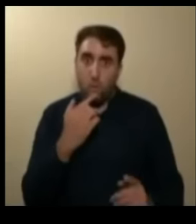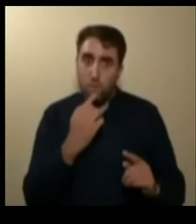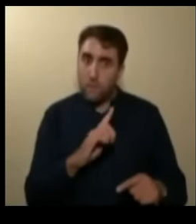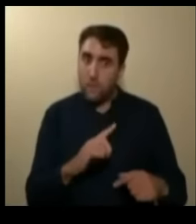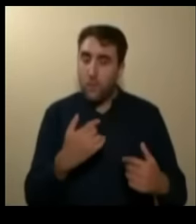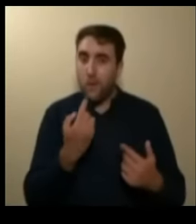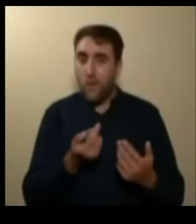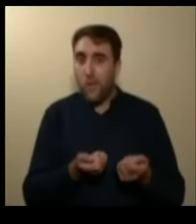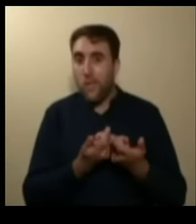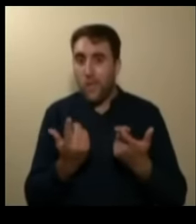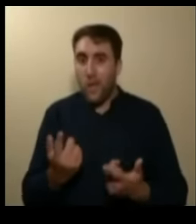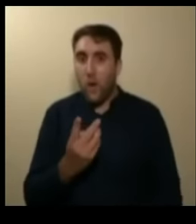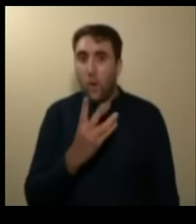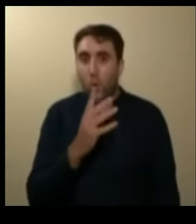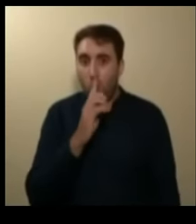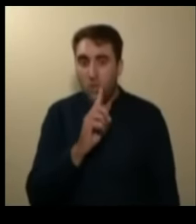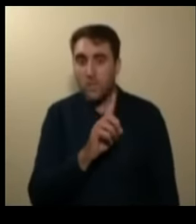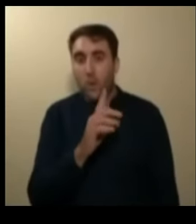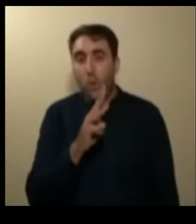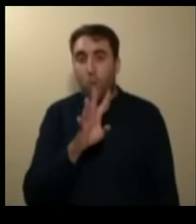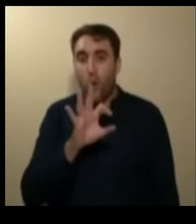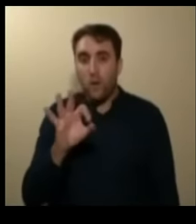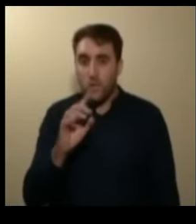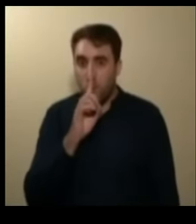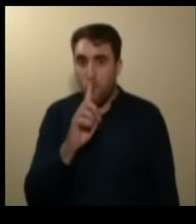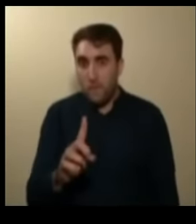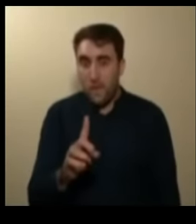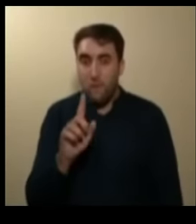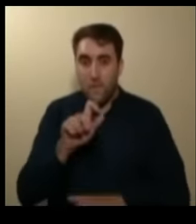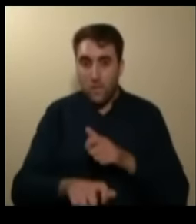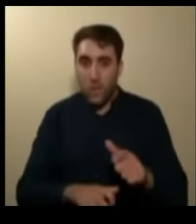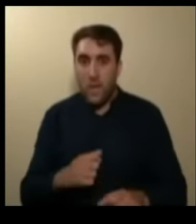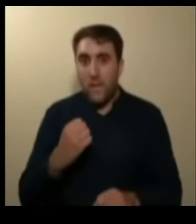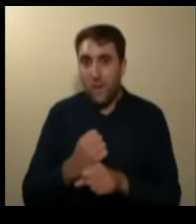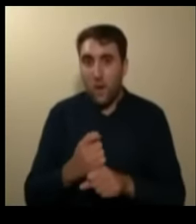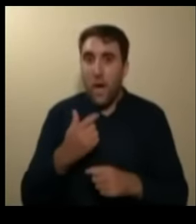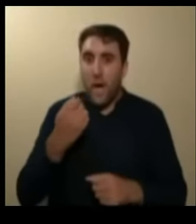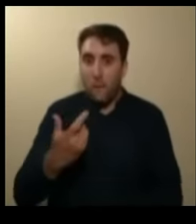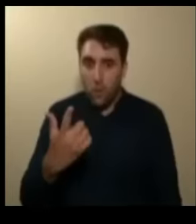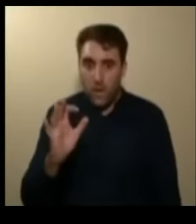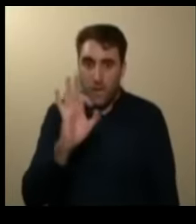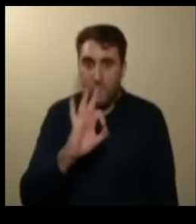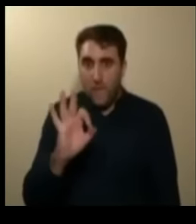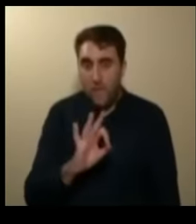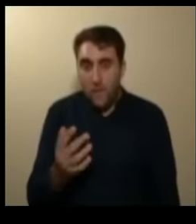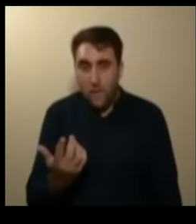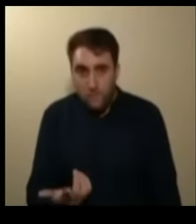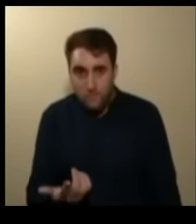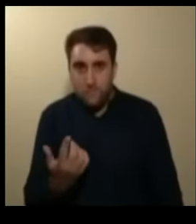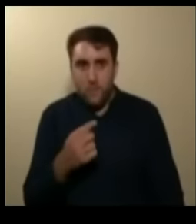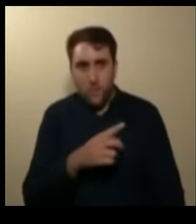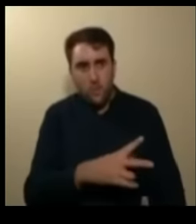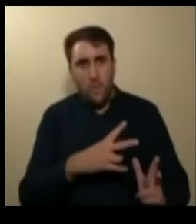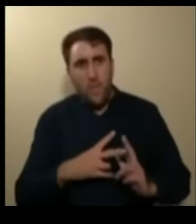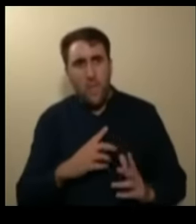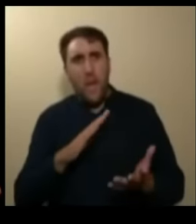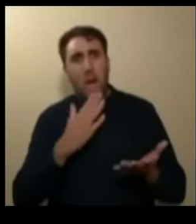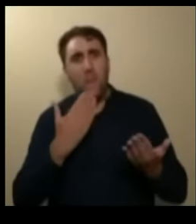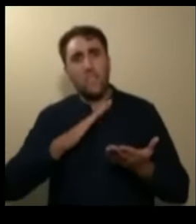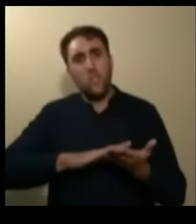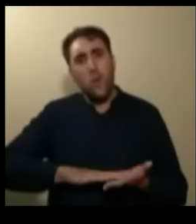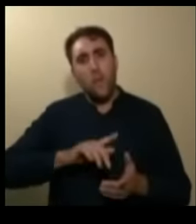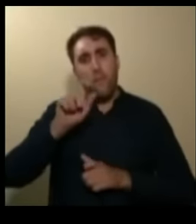dejó 400.000 informales al inicio del actual gobierno cuando empezó la pandemia, habla entonces, que nos venga a hablar de formalidad en este